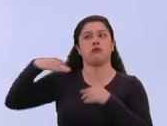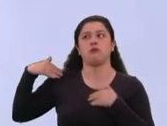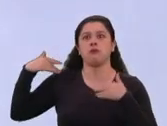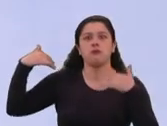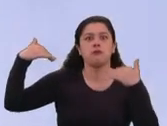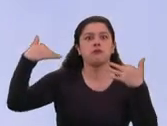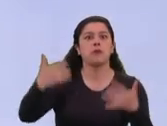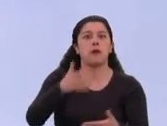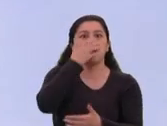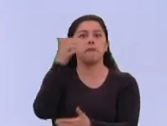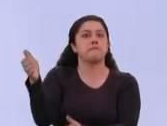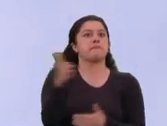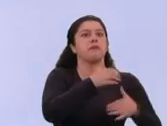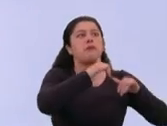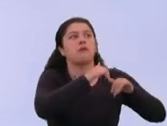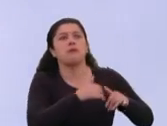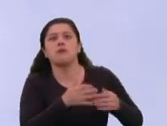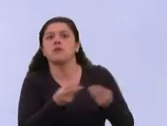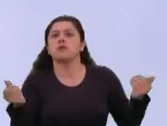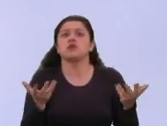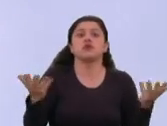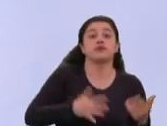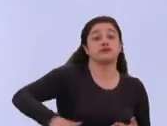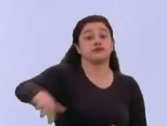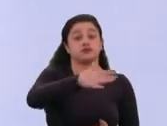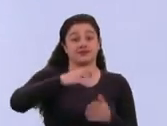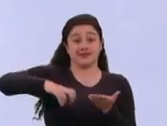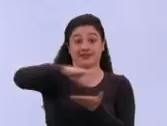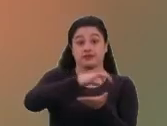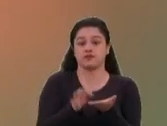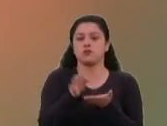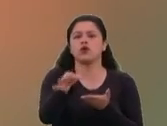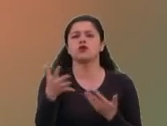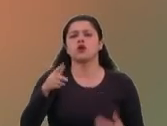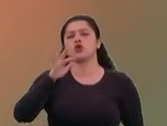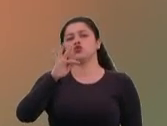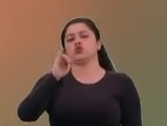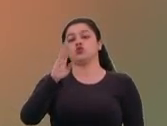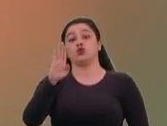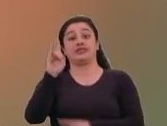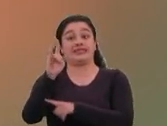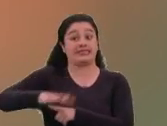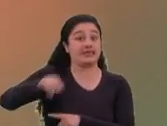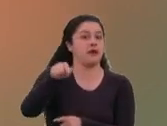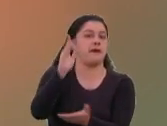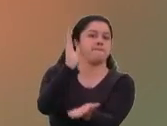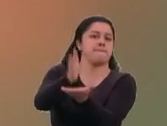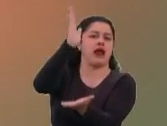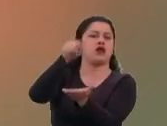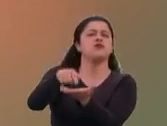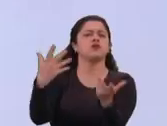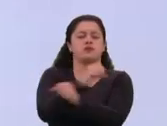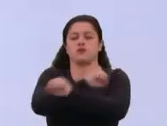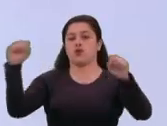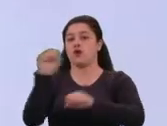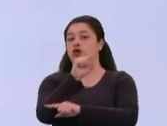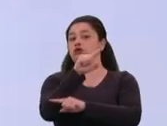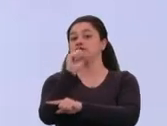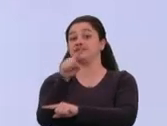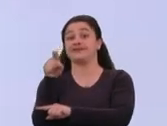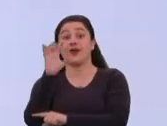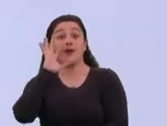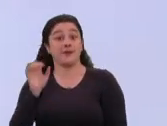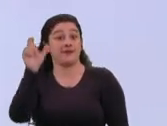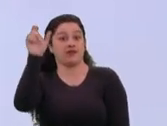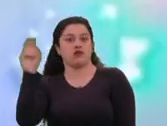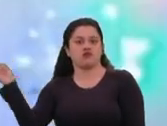comunidad del municipio de Betas en Tibú, y ese día cerca de las 11 de la mañana llegaron 2 hombres armados en una